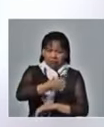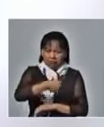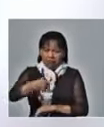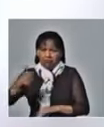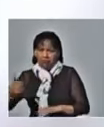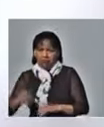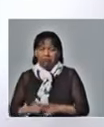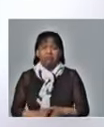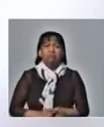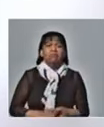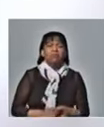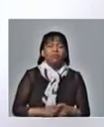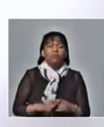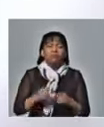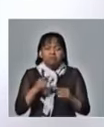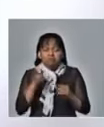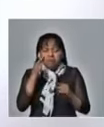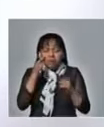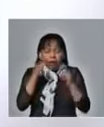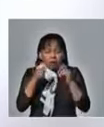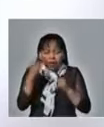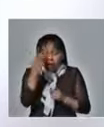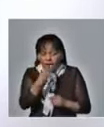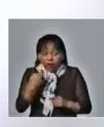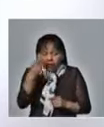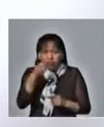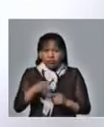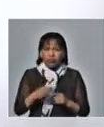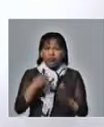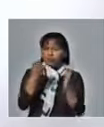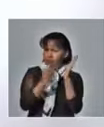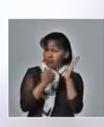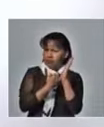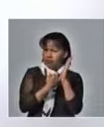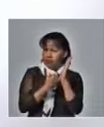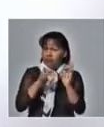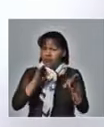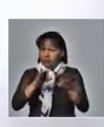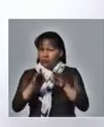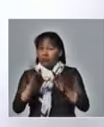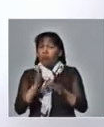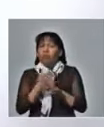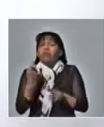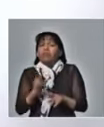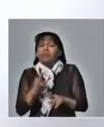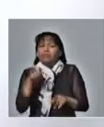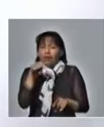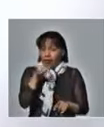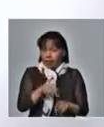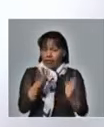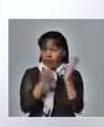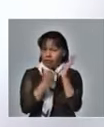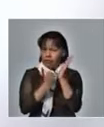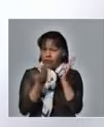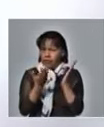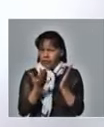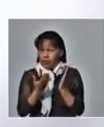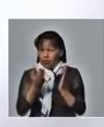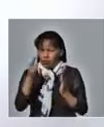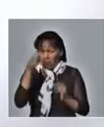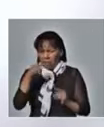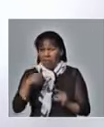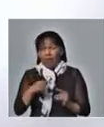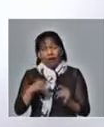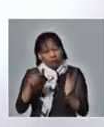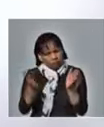la eliminación del impuesto sobre la nómina. ¿Por qué razón este impuesto que se creó para obras de infraestructura